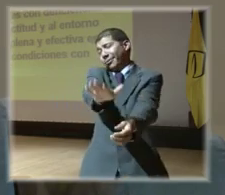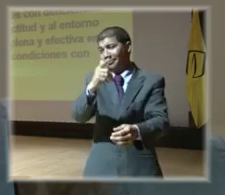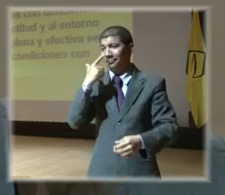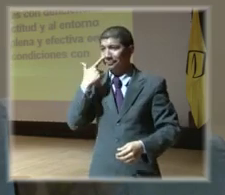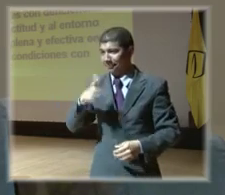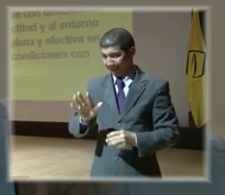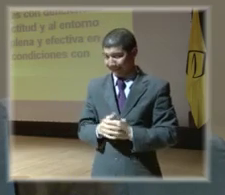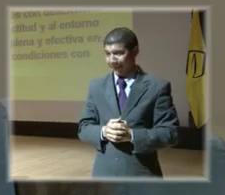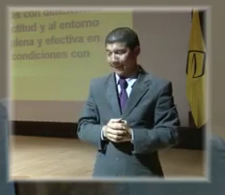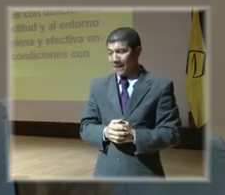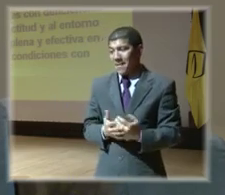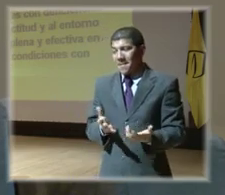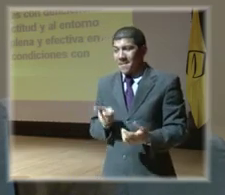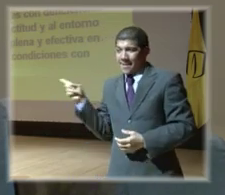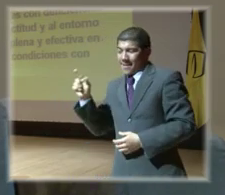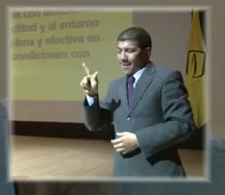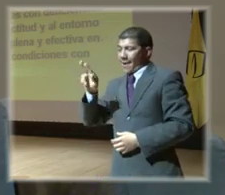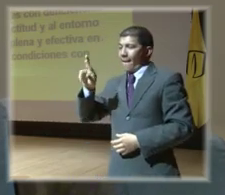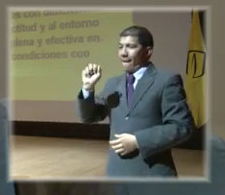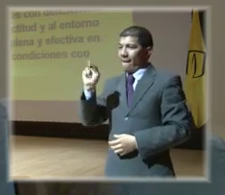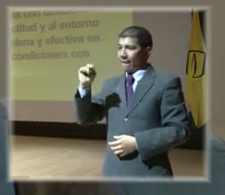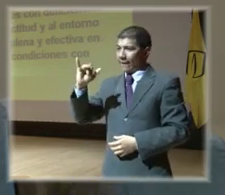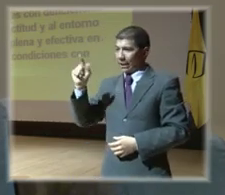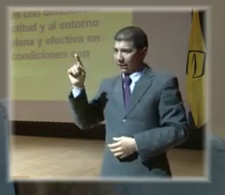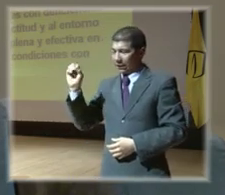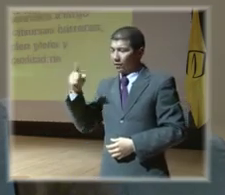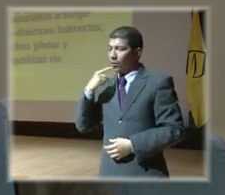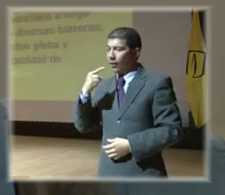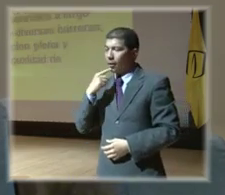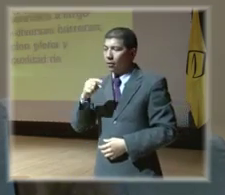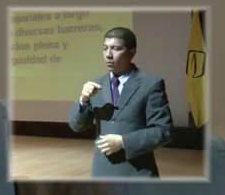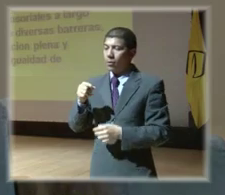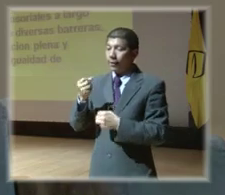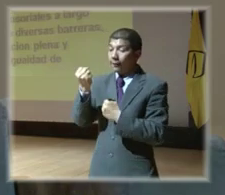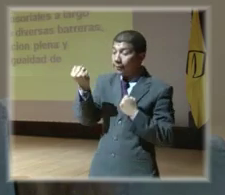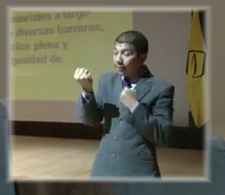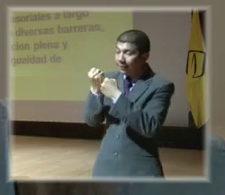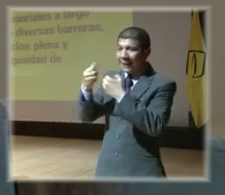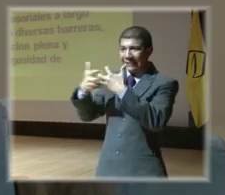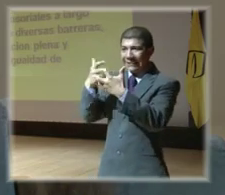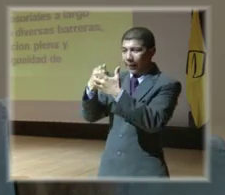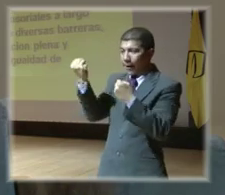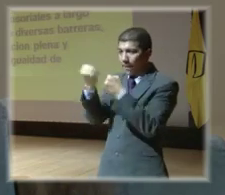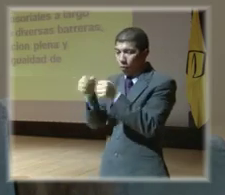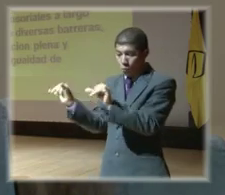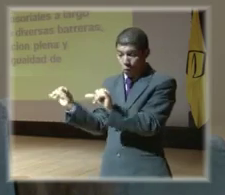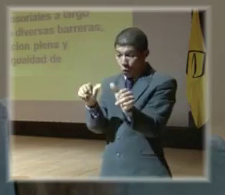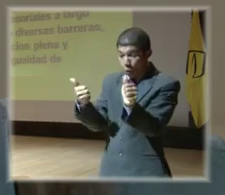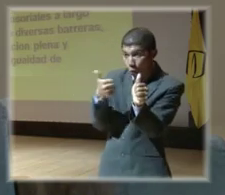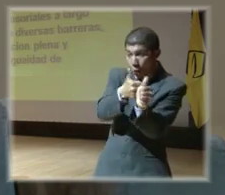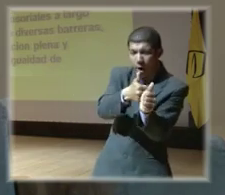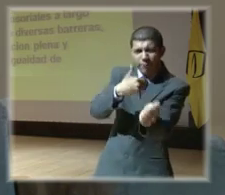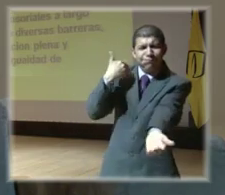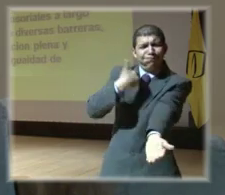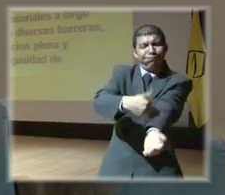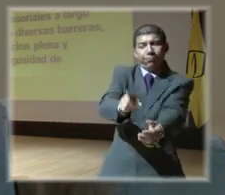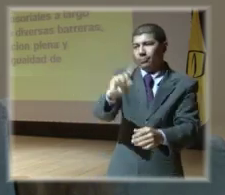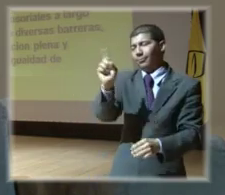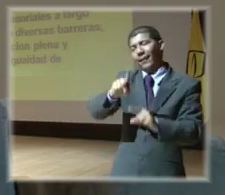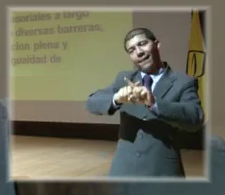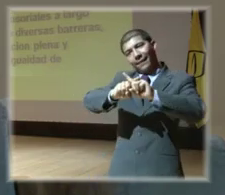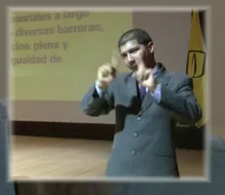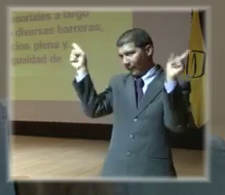Francisco o Agustina, es un sistema en el cual la persona participa de la elección de su apoyo, y es un sistema, también dice